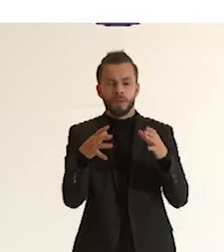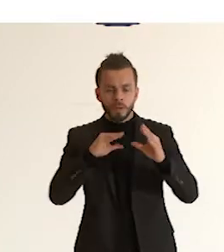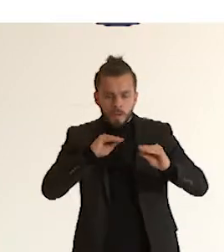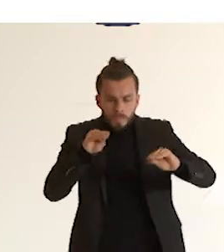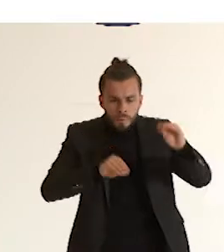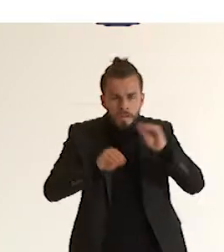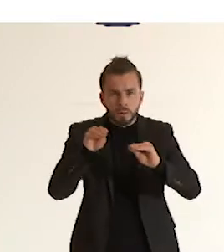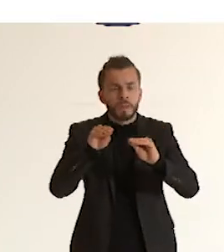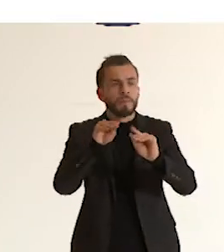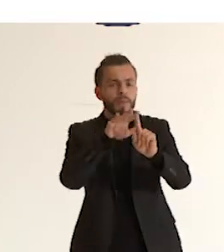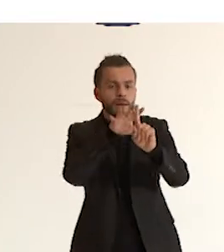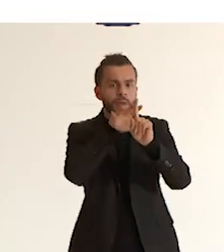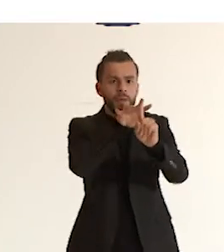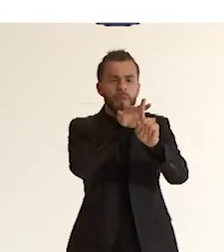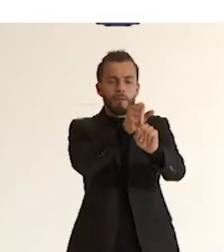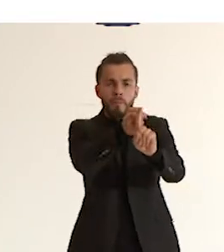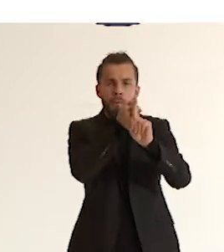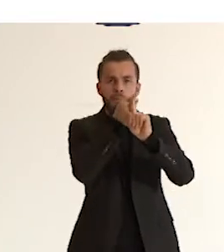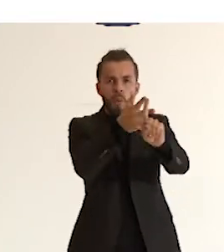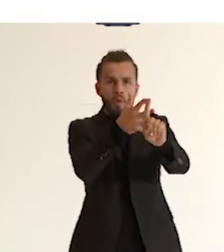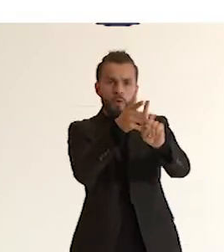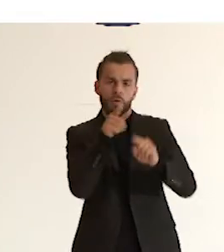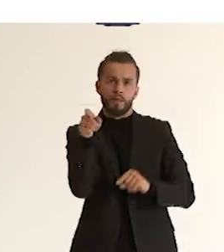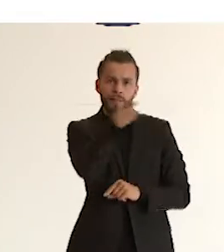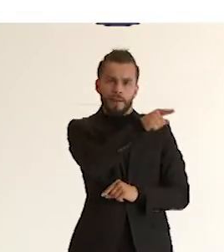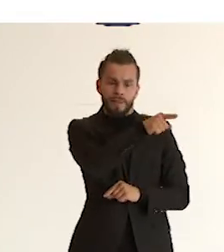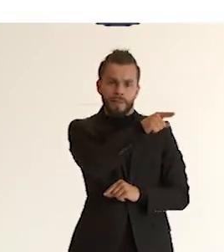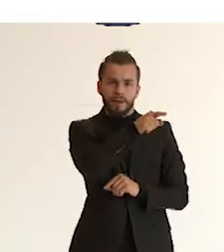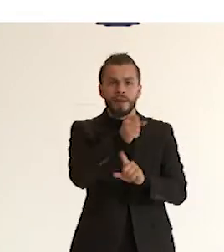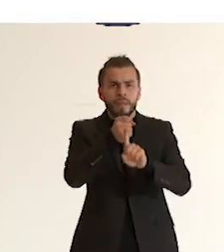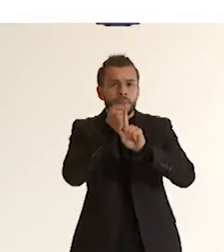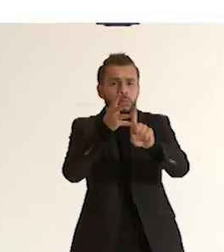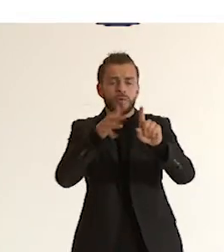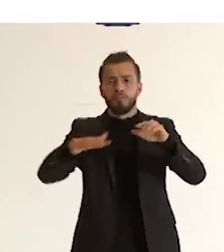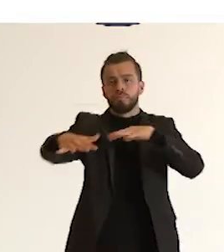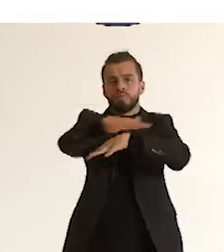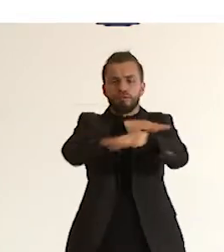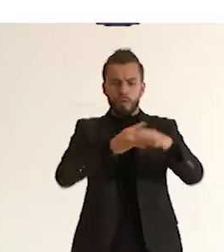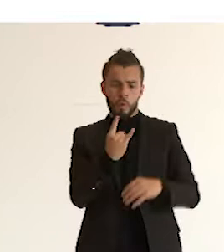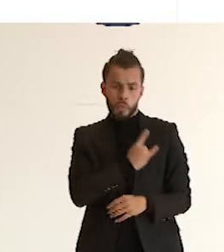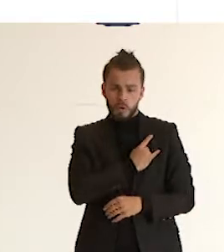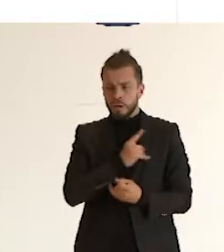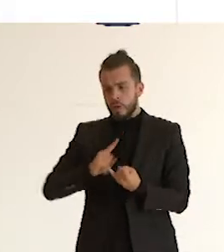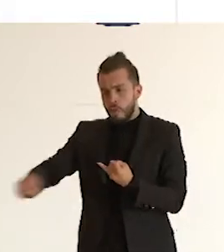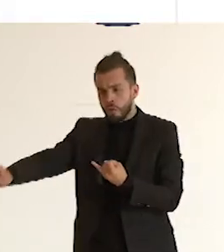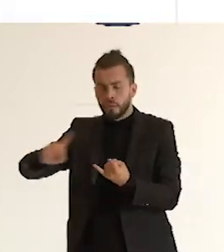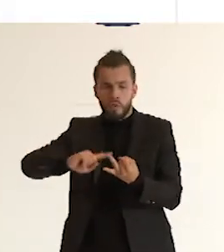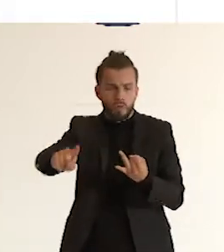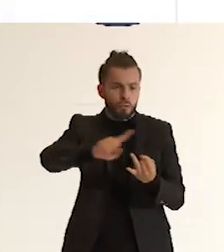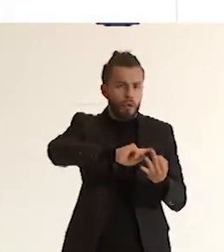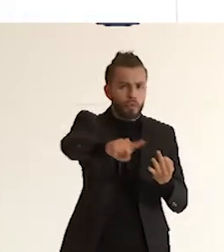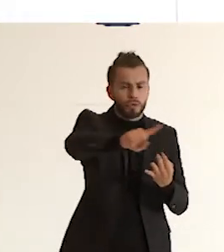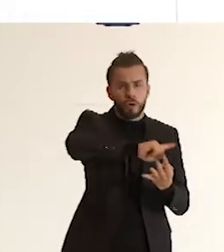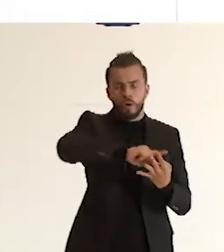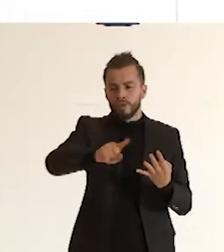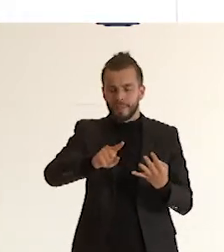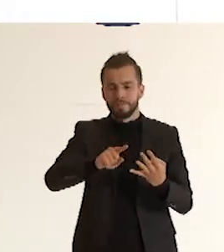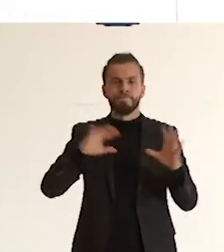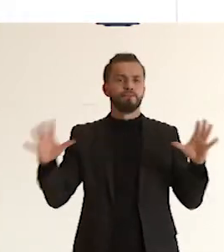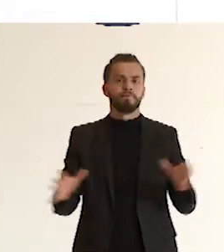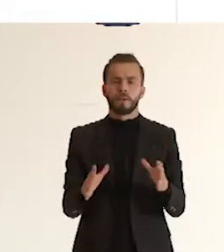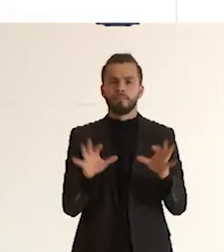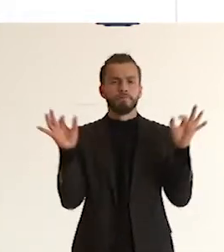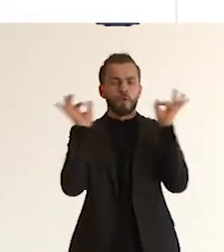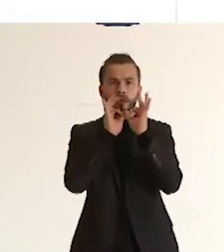sentido impactar todos los ámbitos de acción de la universidad y eso tiene un propósito importante y es